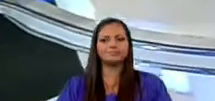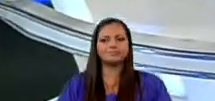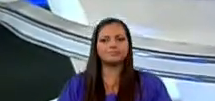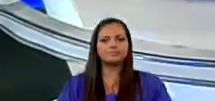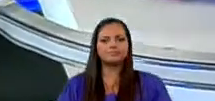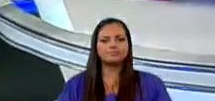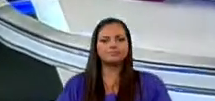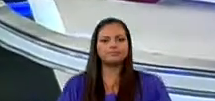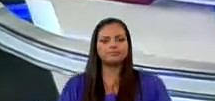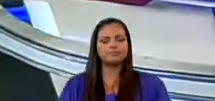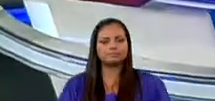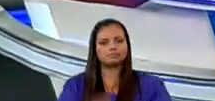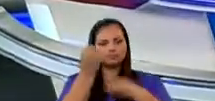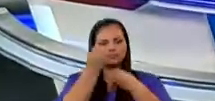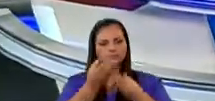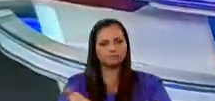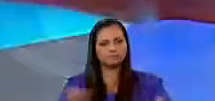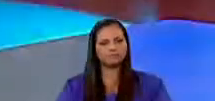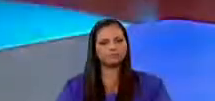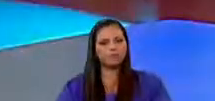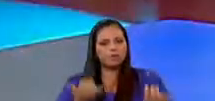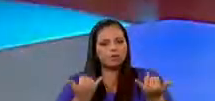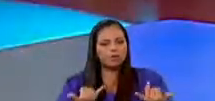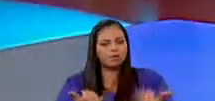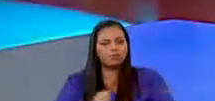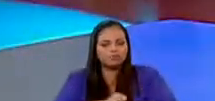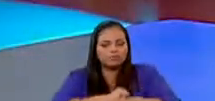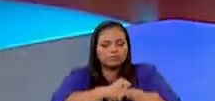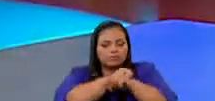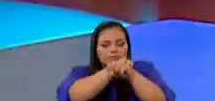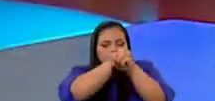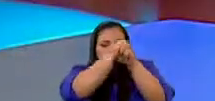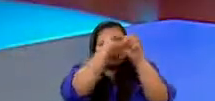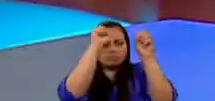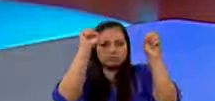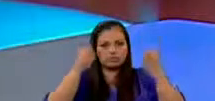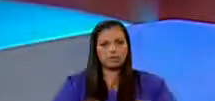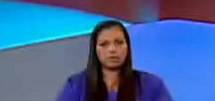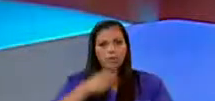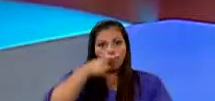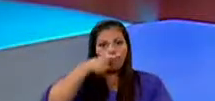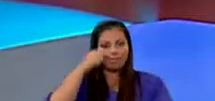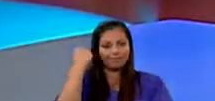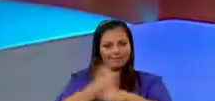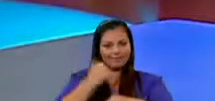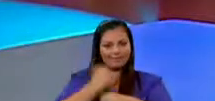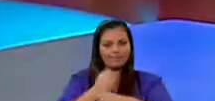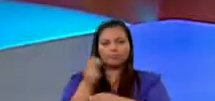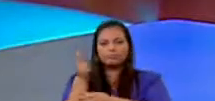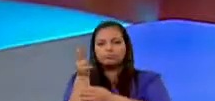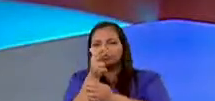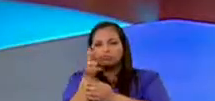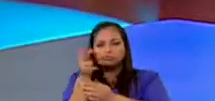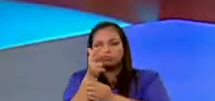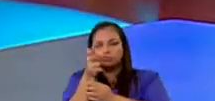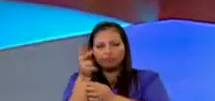Bien, y ahora vamos con esta información. Esta madrugada, un camarógrafo de un canal de televisión resultó herido durante un accidente de tránsito registrado